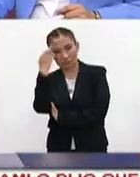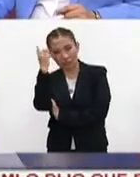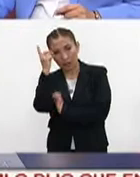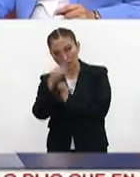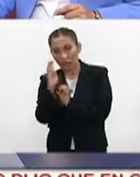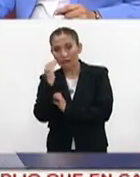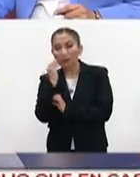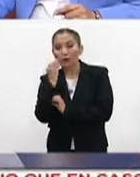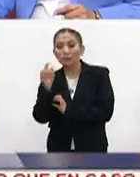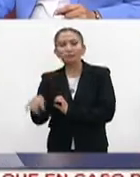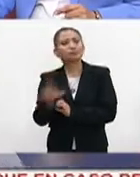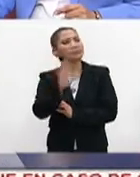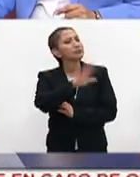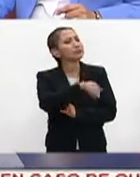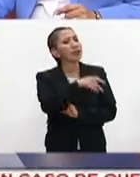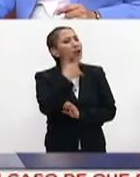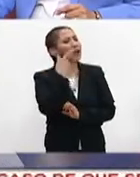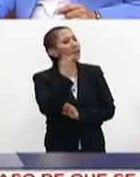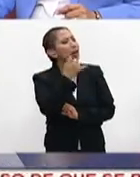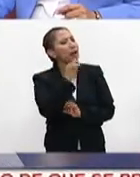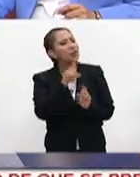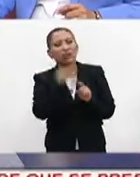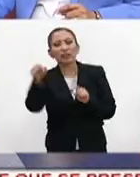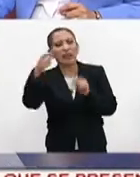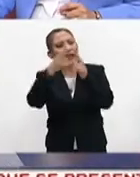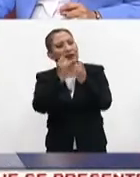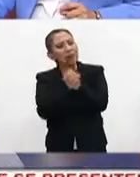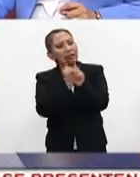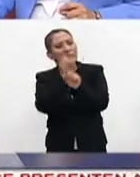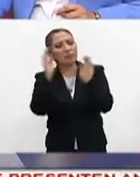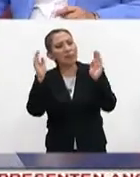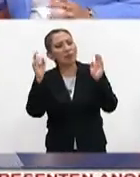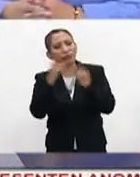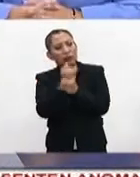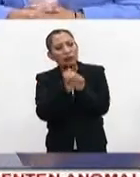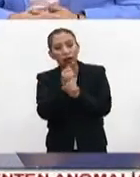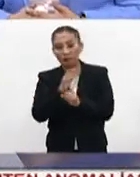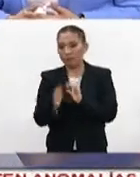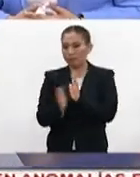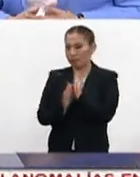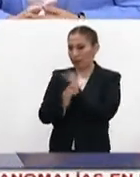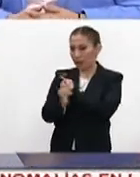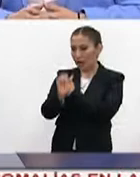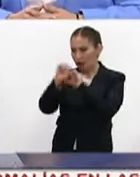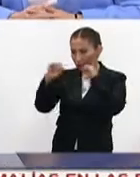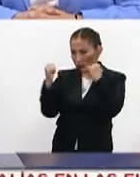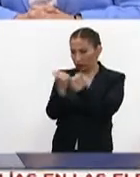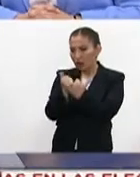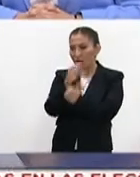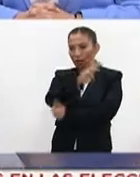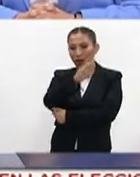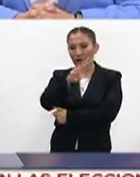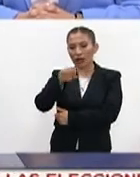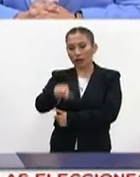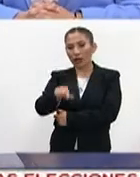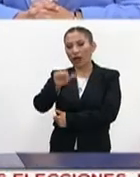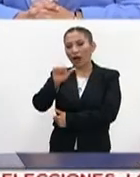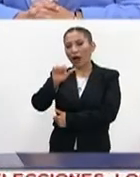Facebook. Así es. Gaby, ¿dónde encontramos más acerca de todo este estudio maravilloso? En la página de la asociación,